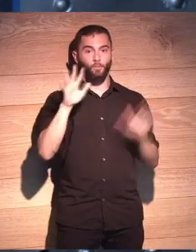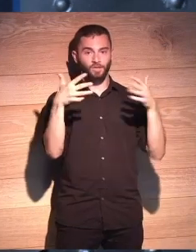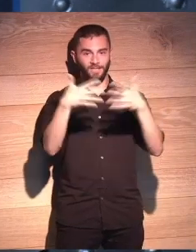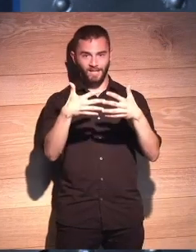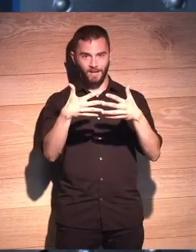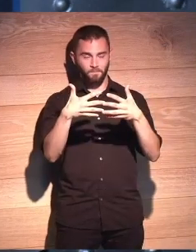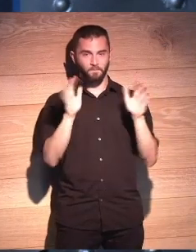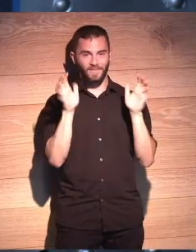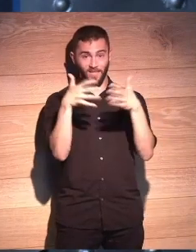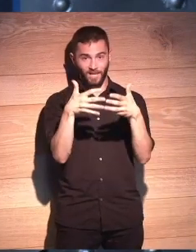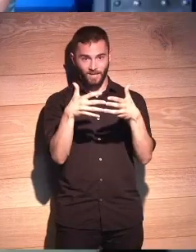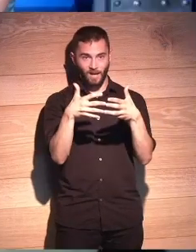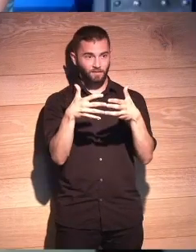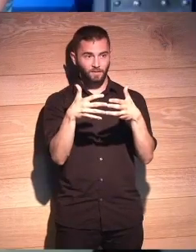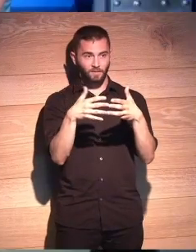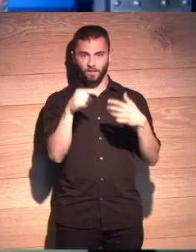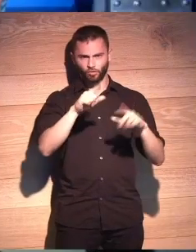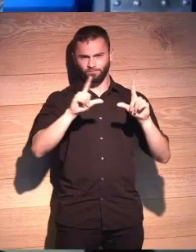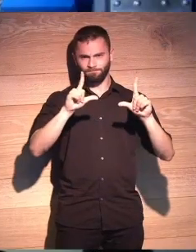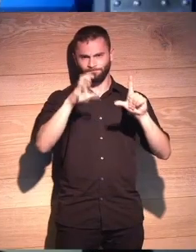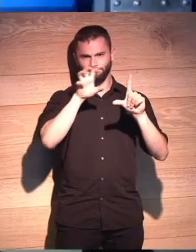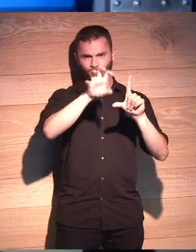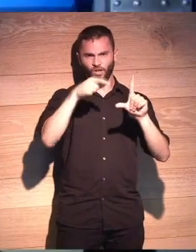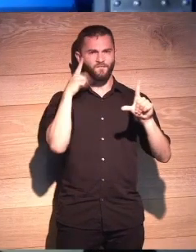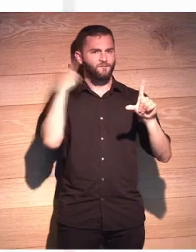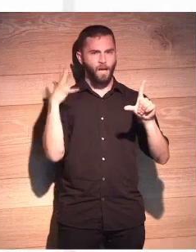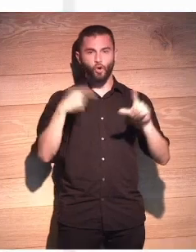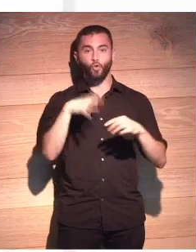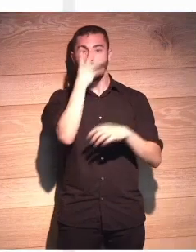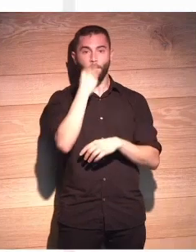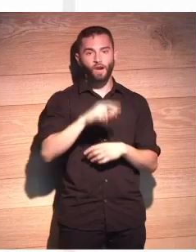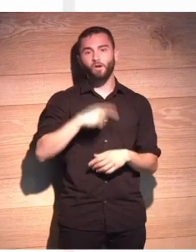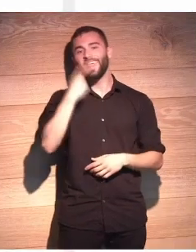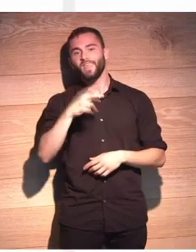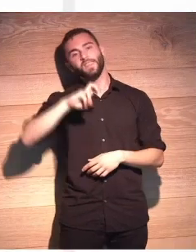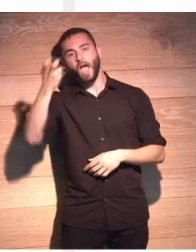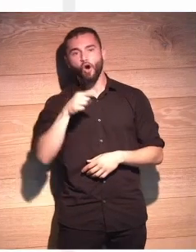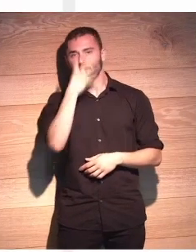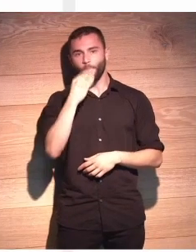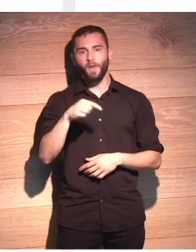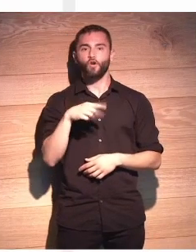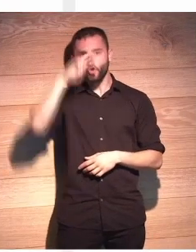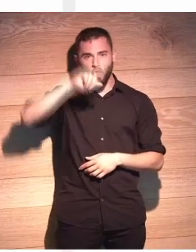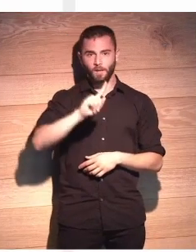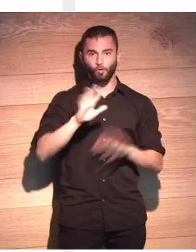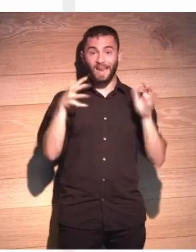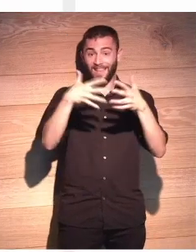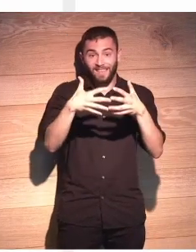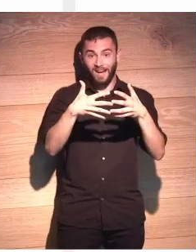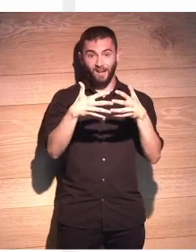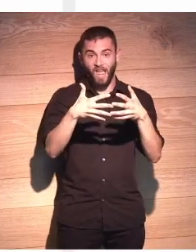Internet. Internet, esto es una viñeta famosísima, donde un perro le dice a otro, no te preocupes que en Internet nadie sabe